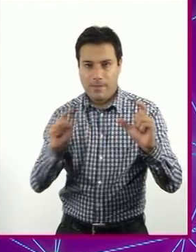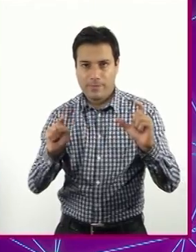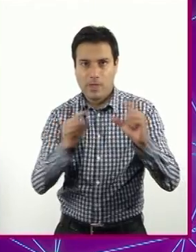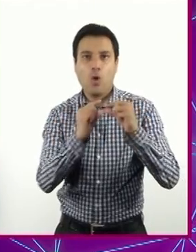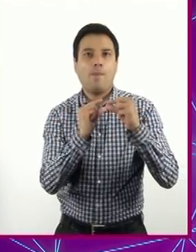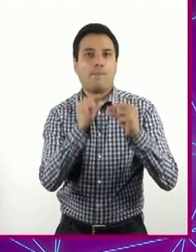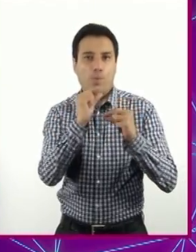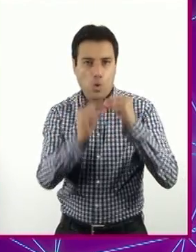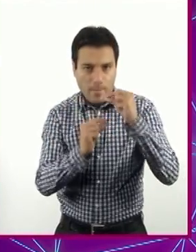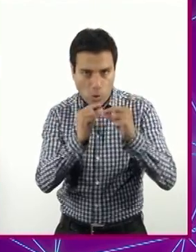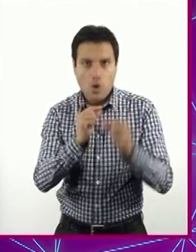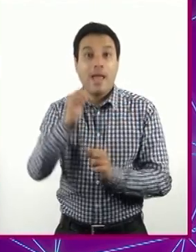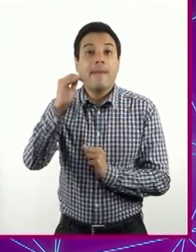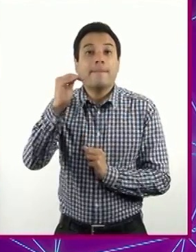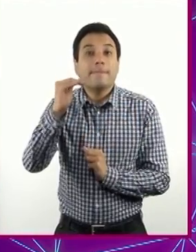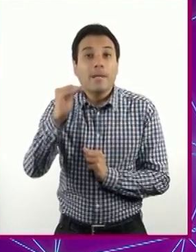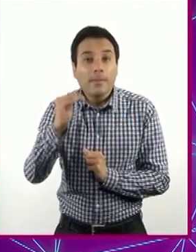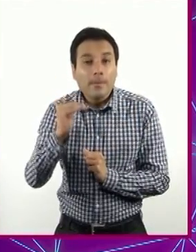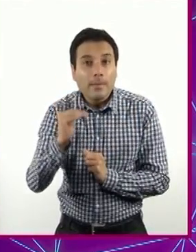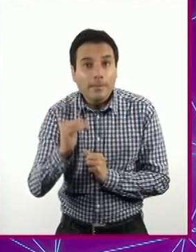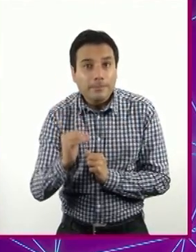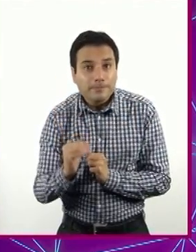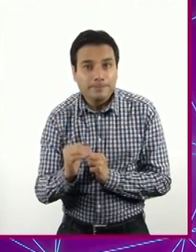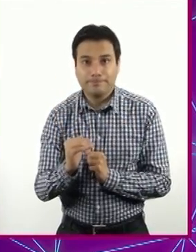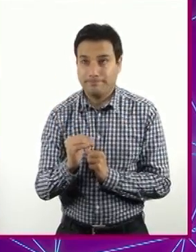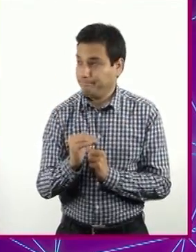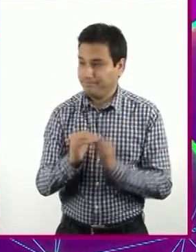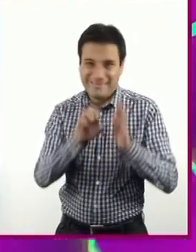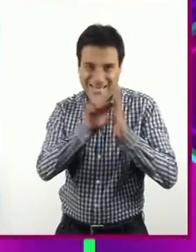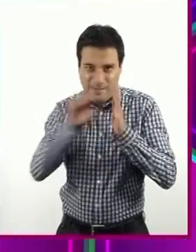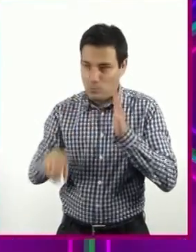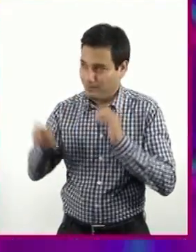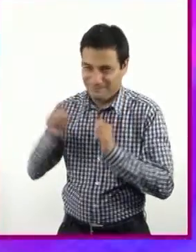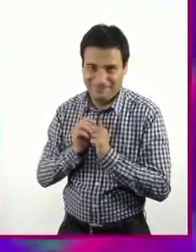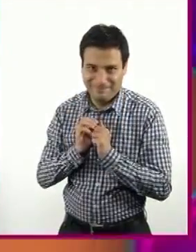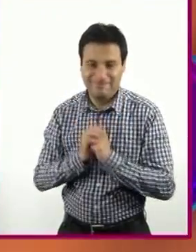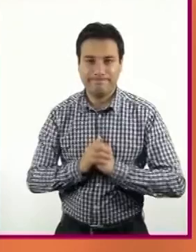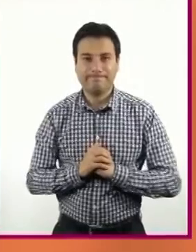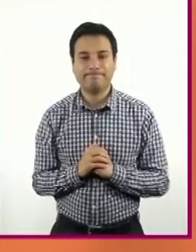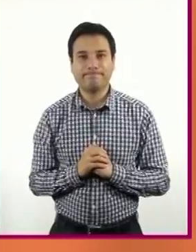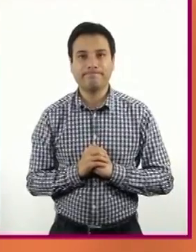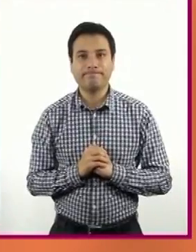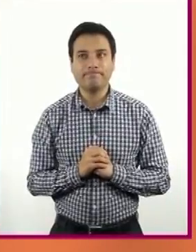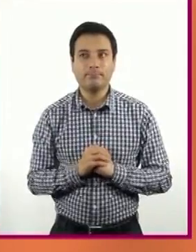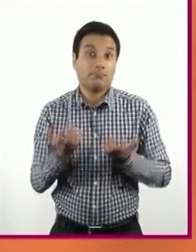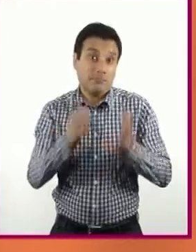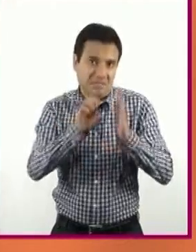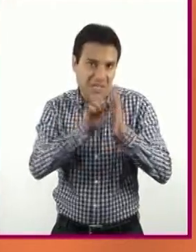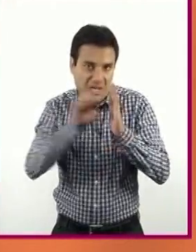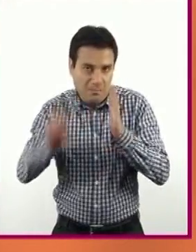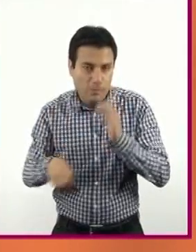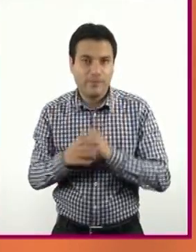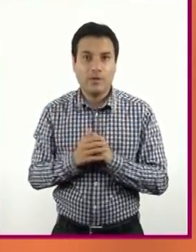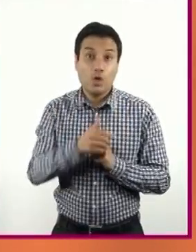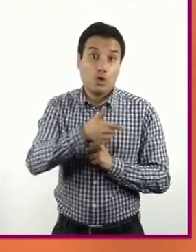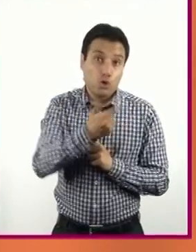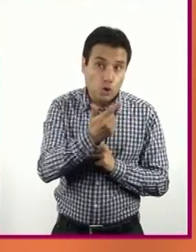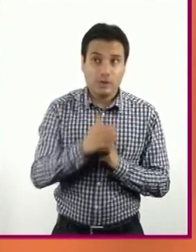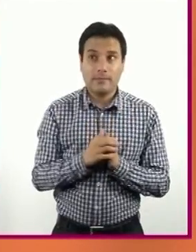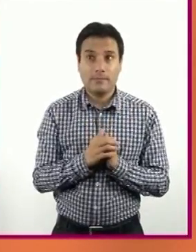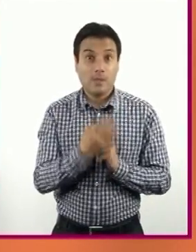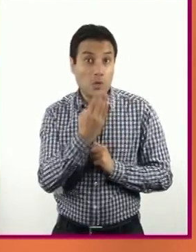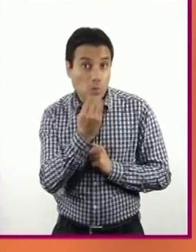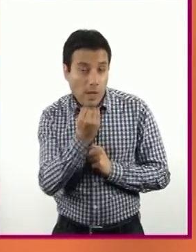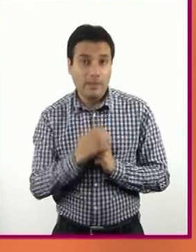pequeños a medida que va aumentando la cantidad de términos. ¿Cómo podría ser 12,